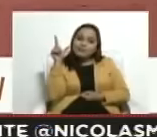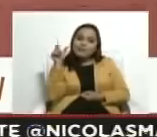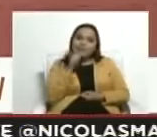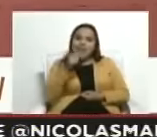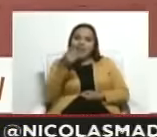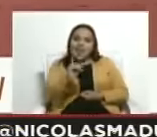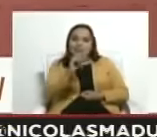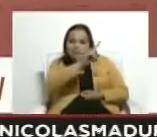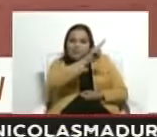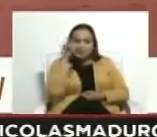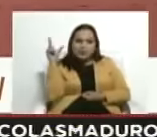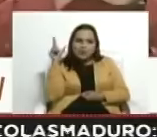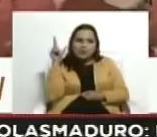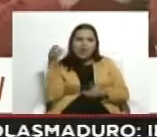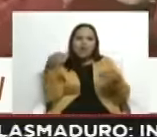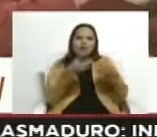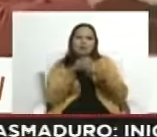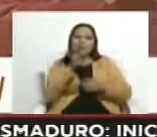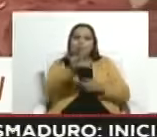El Gran Polo Patriótico.